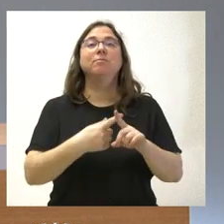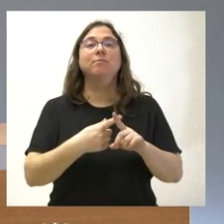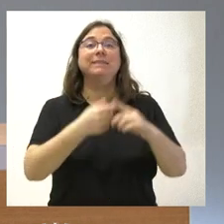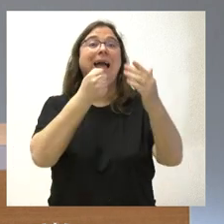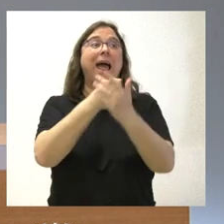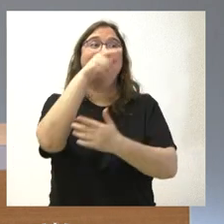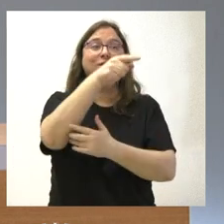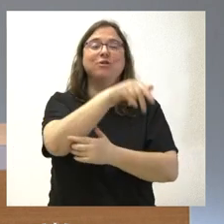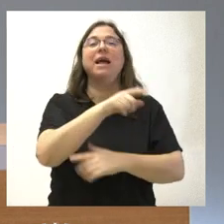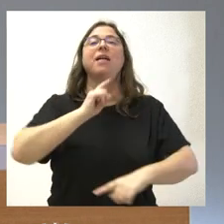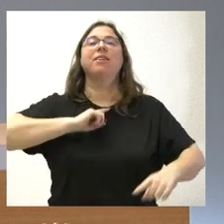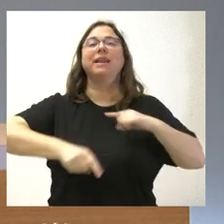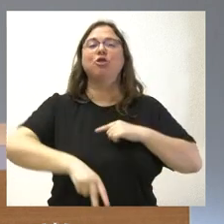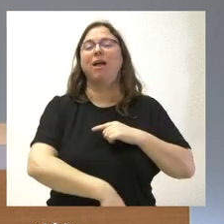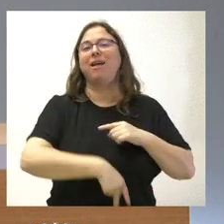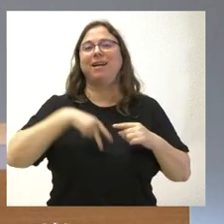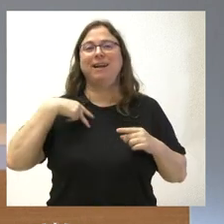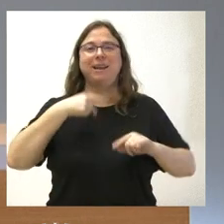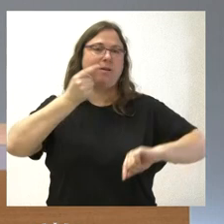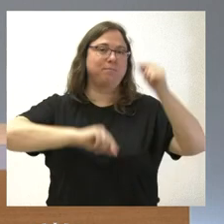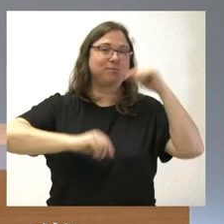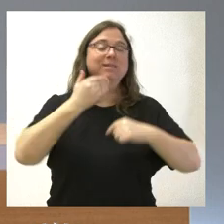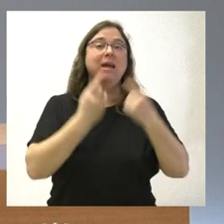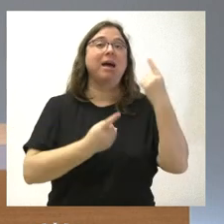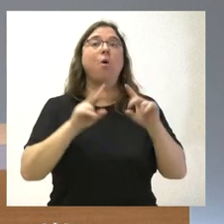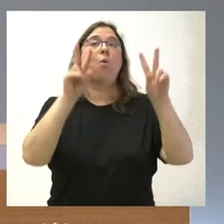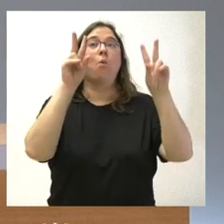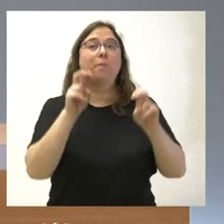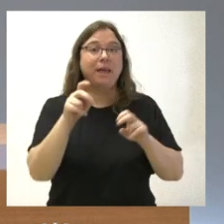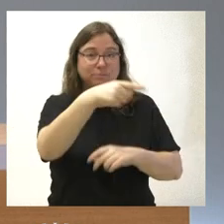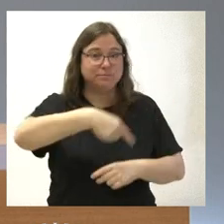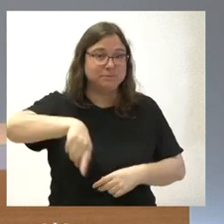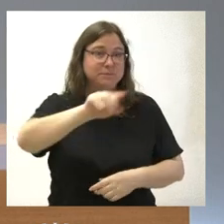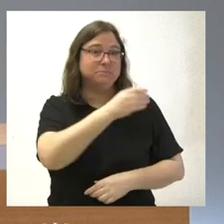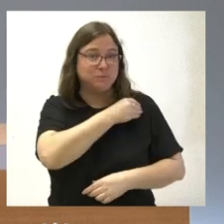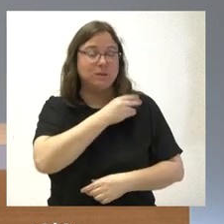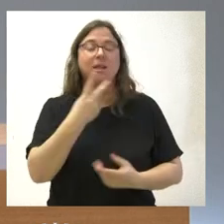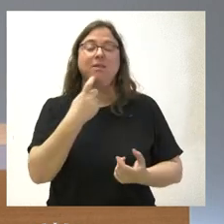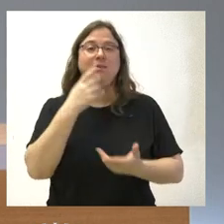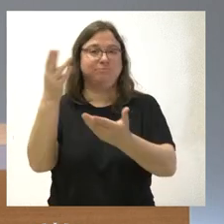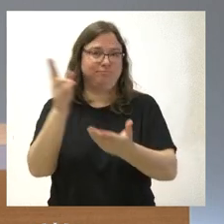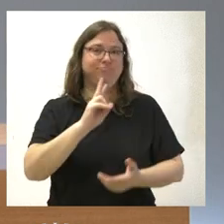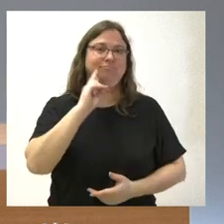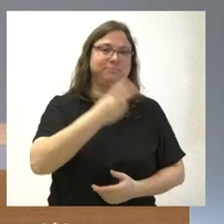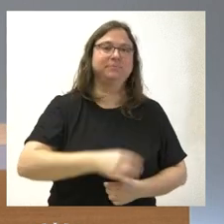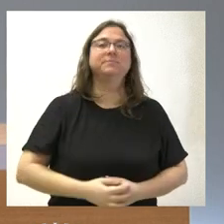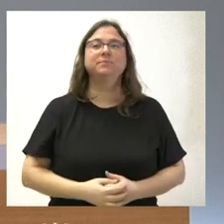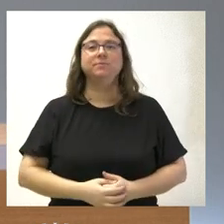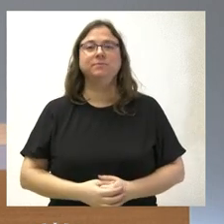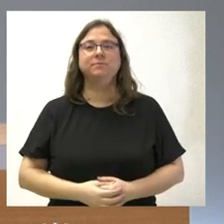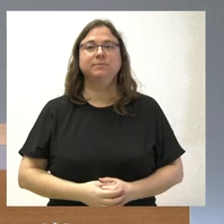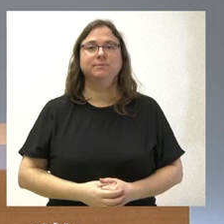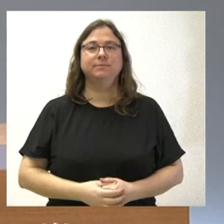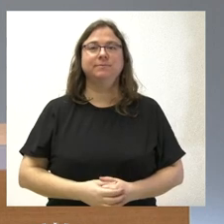verana la directora general de presupuestos por si alguna de las cuestiones que usted que ustedes plantean pues requiere alguna información de más detalle